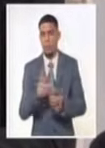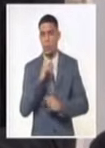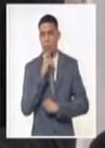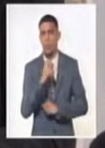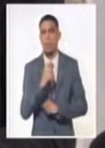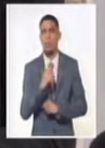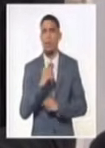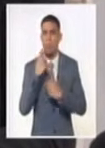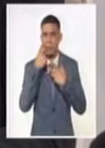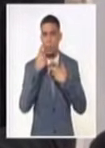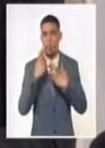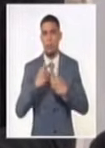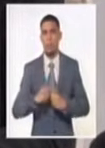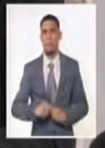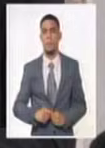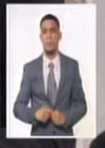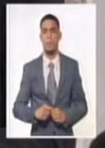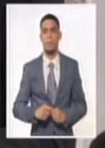esa forma.